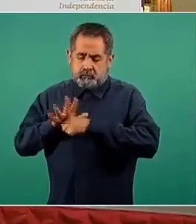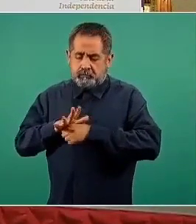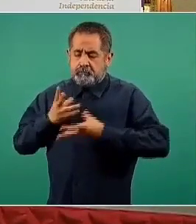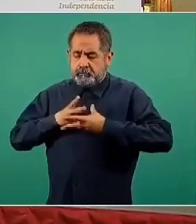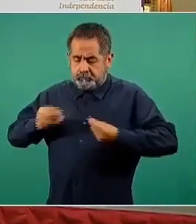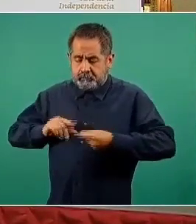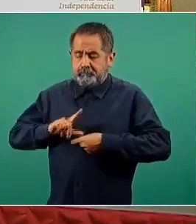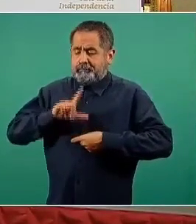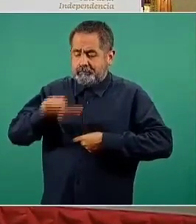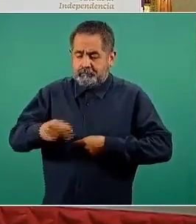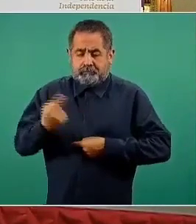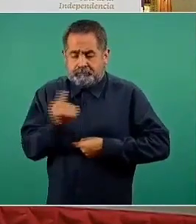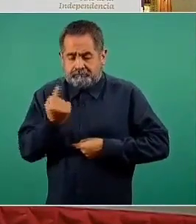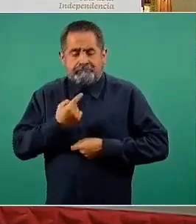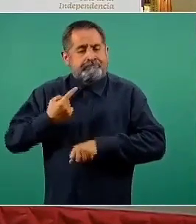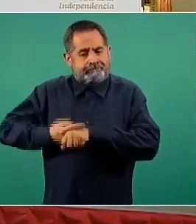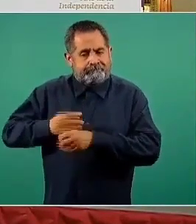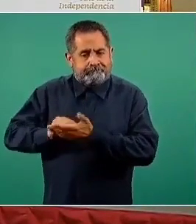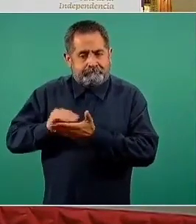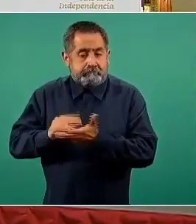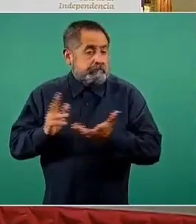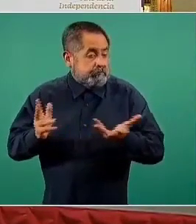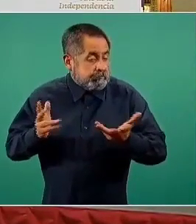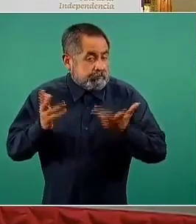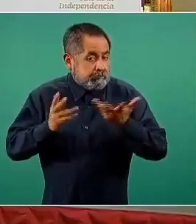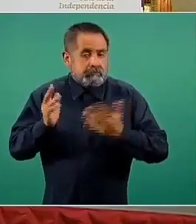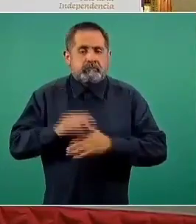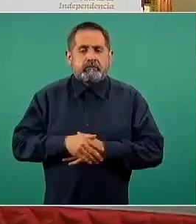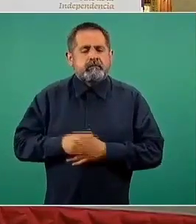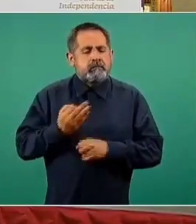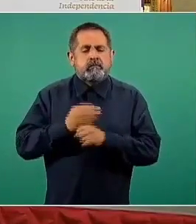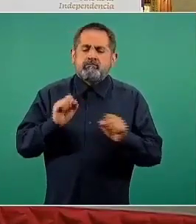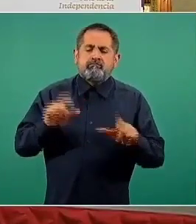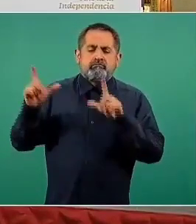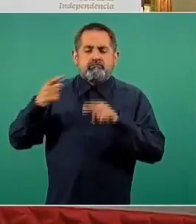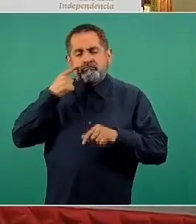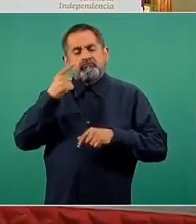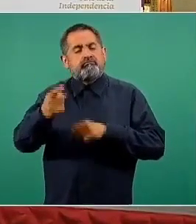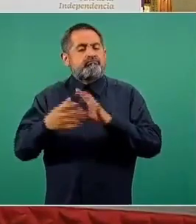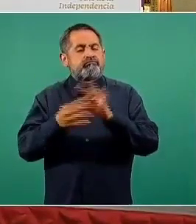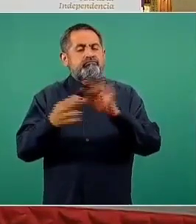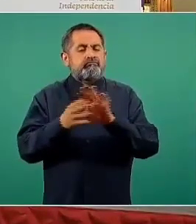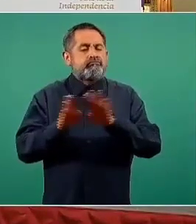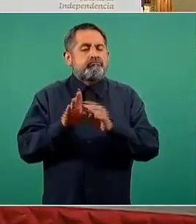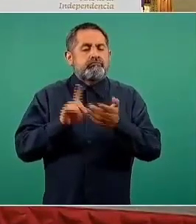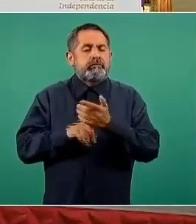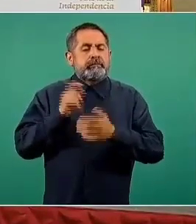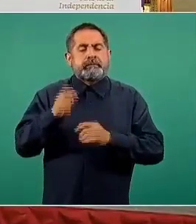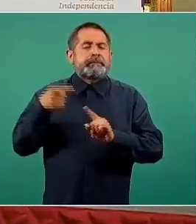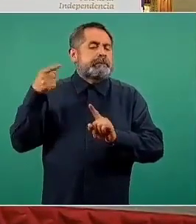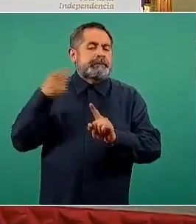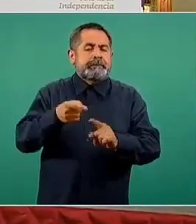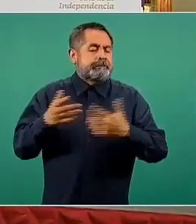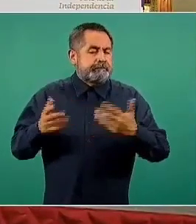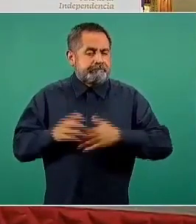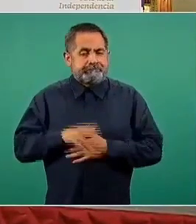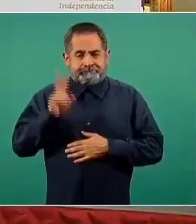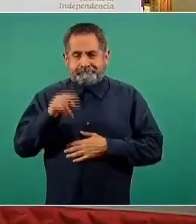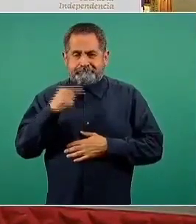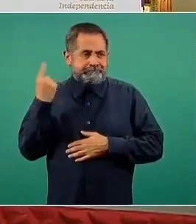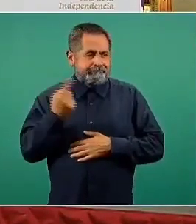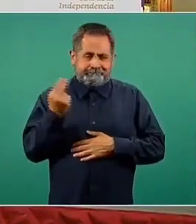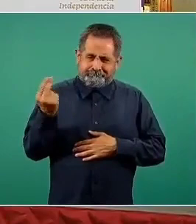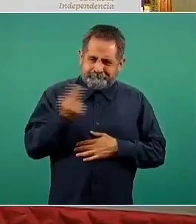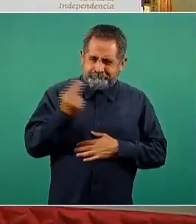quiero presentar en esta diapositiva. El primero de ellos es lo que tiene que ver con la